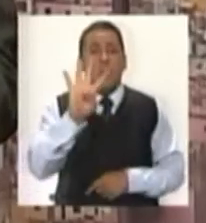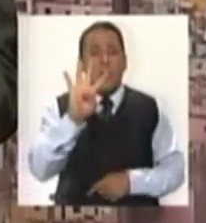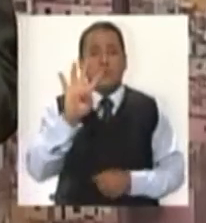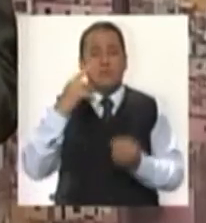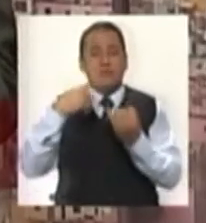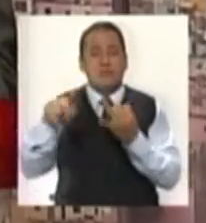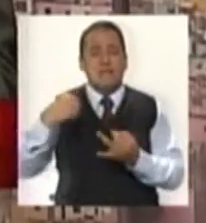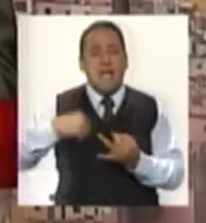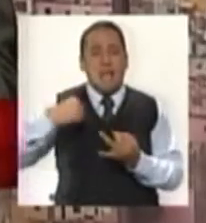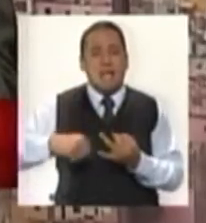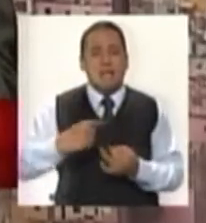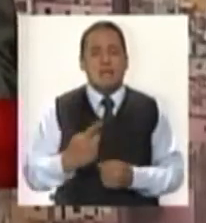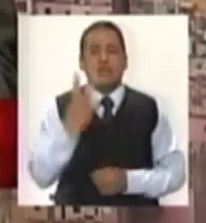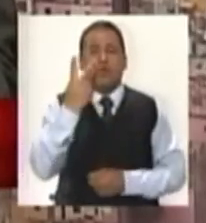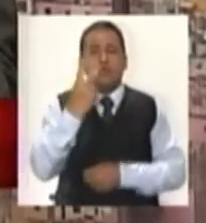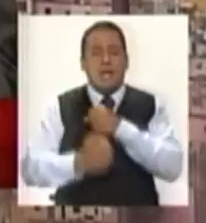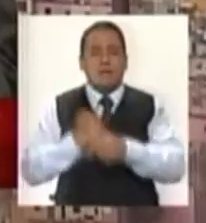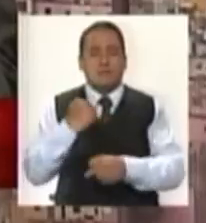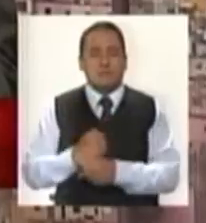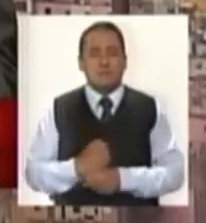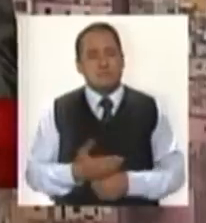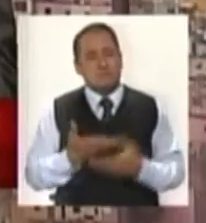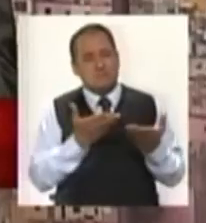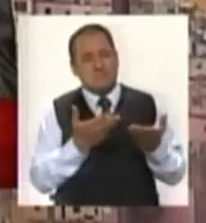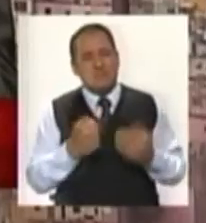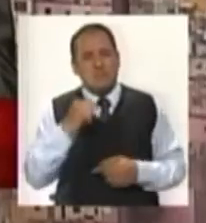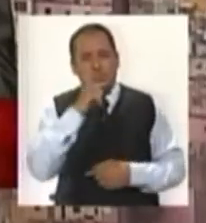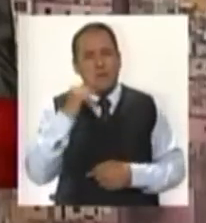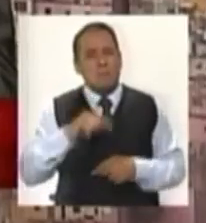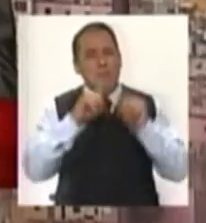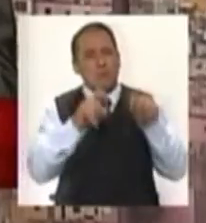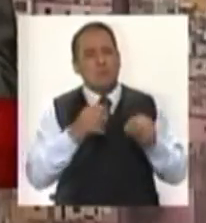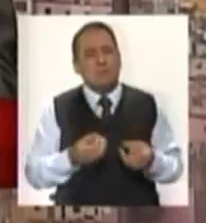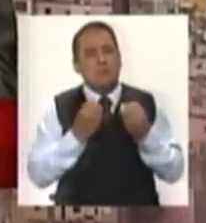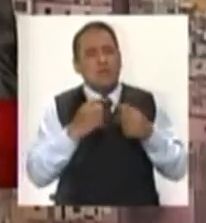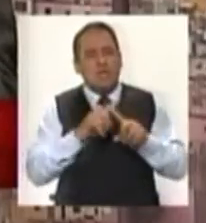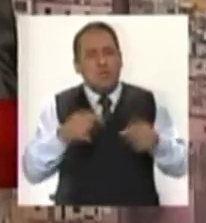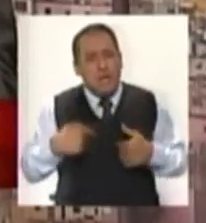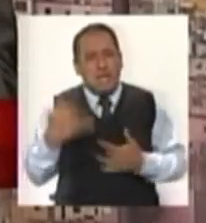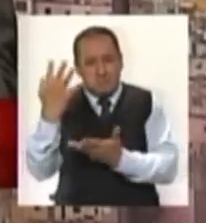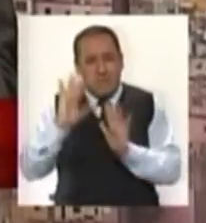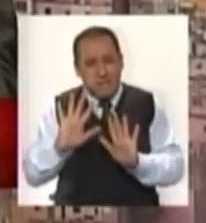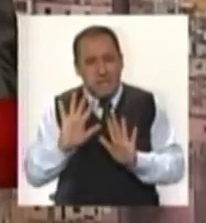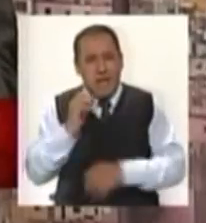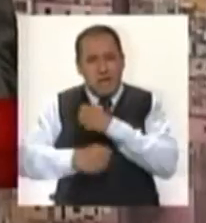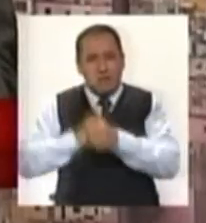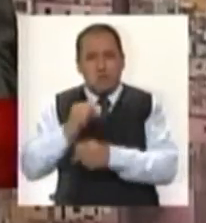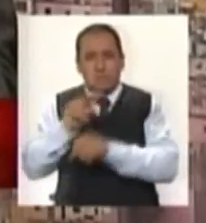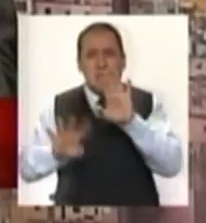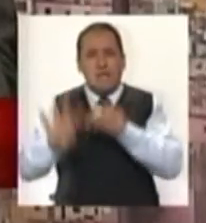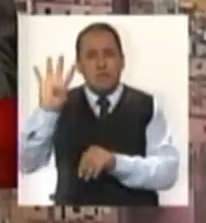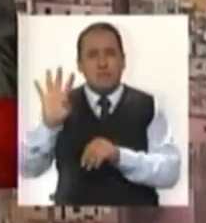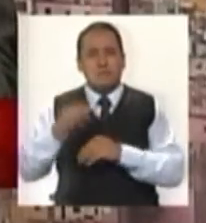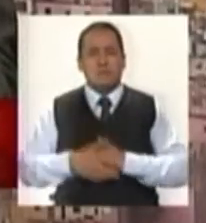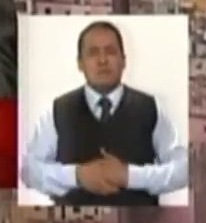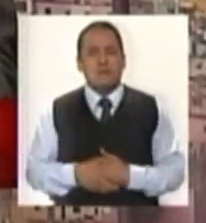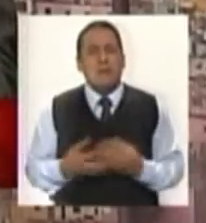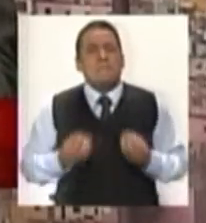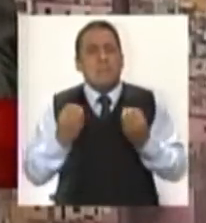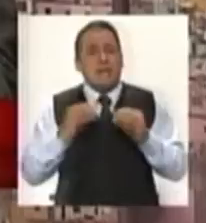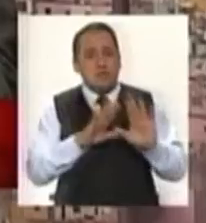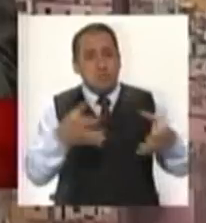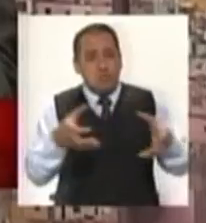4 alcaldes en 2 años. Señora, quisiera preguntarle otra vez, ¿por qué no pueden esperar a las elecciones del 2014? Para